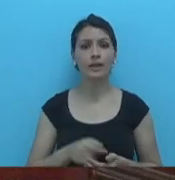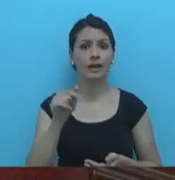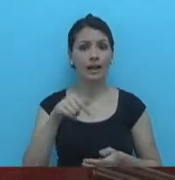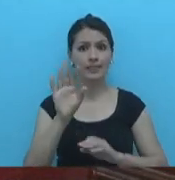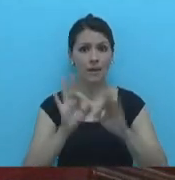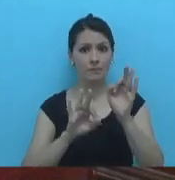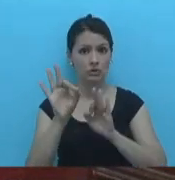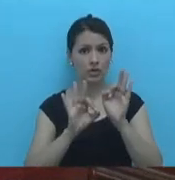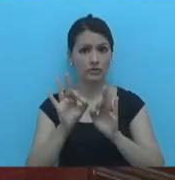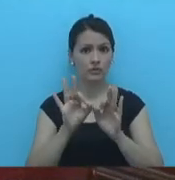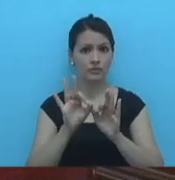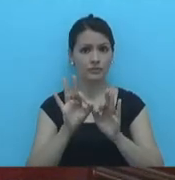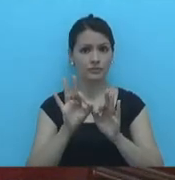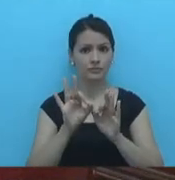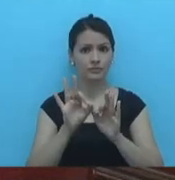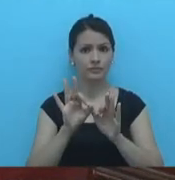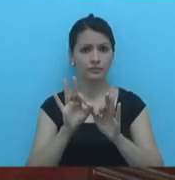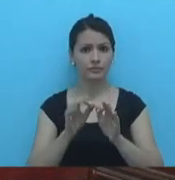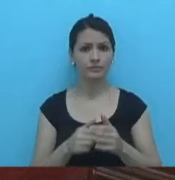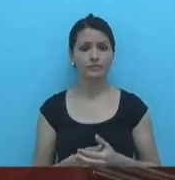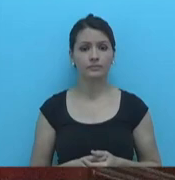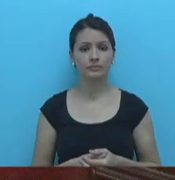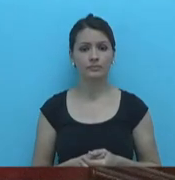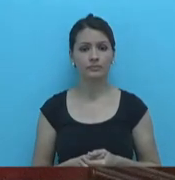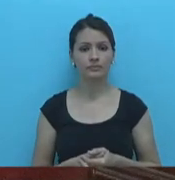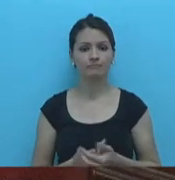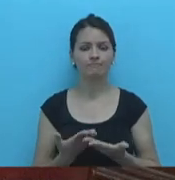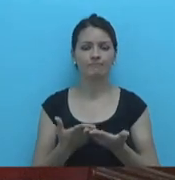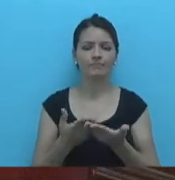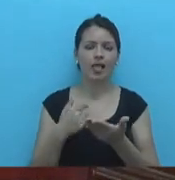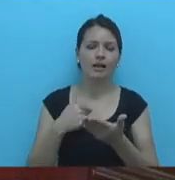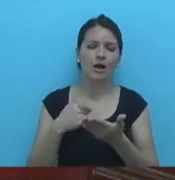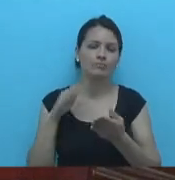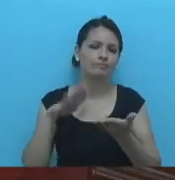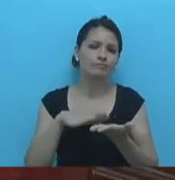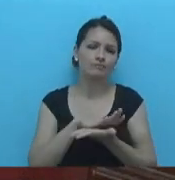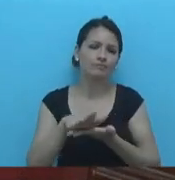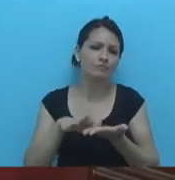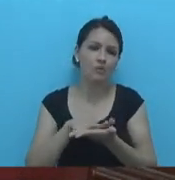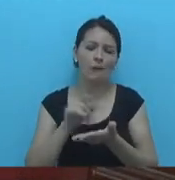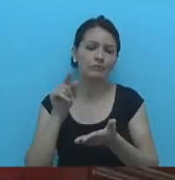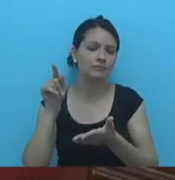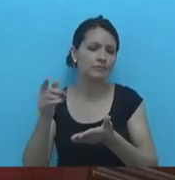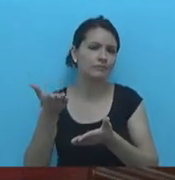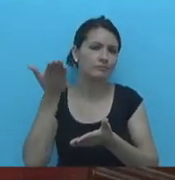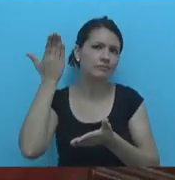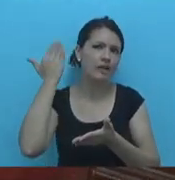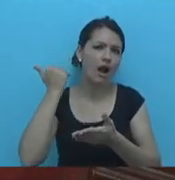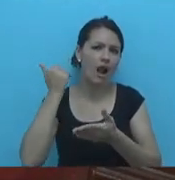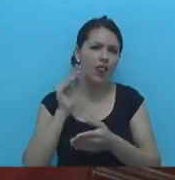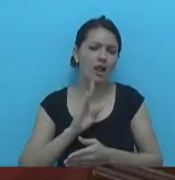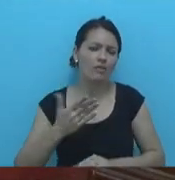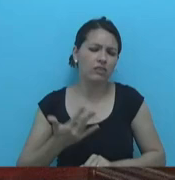sanción, estamos de alguna manera atemperando el profundo dolor que causó a los familiares de las